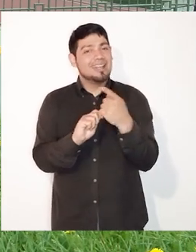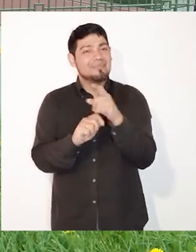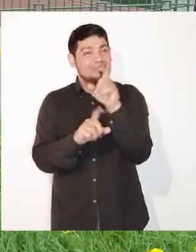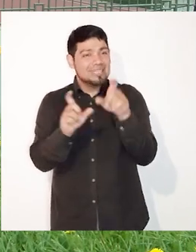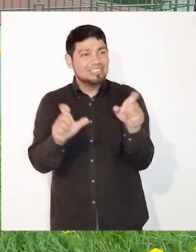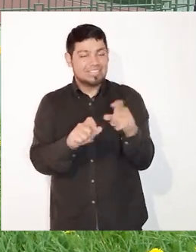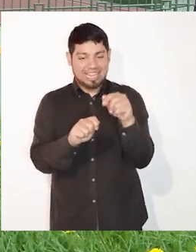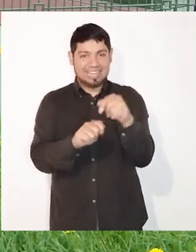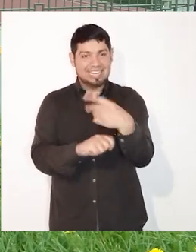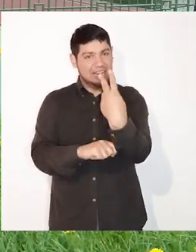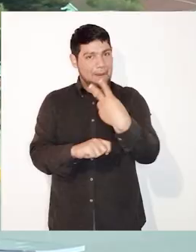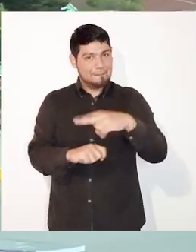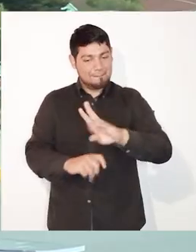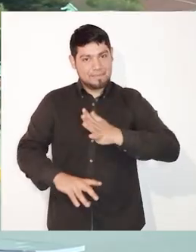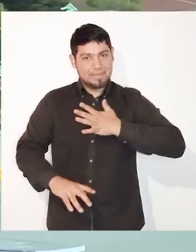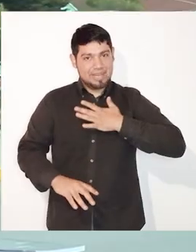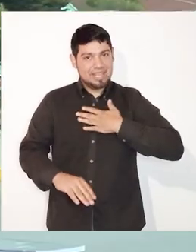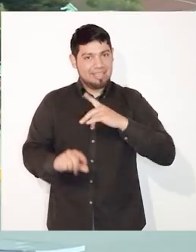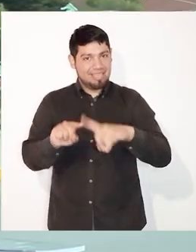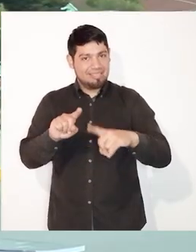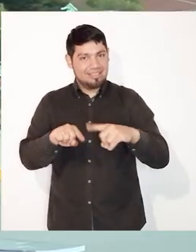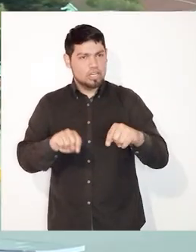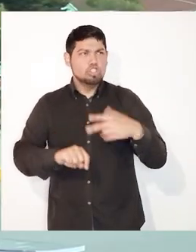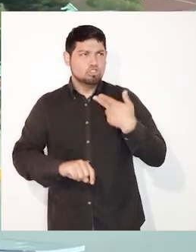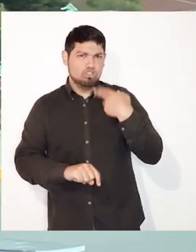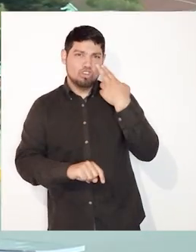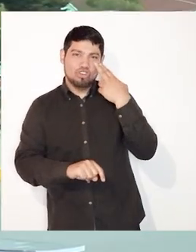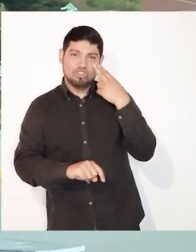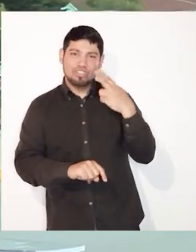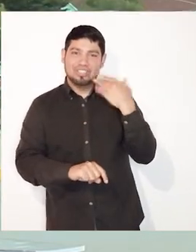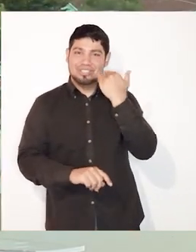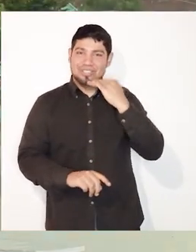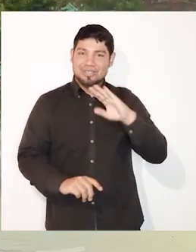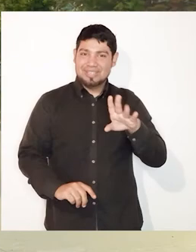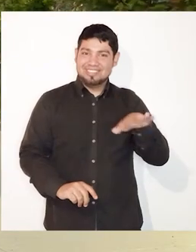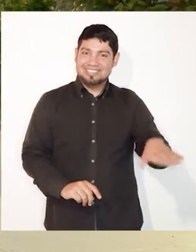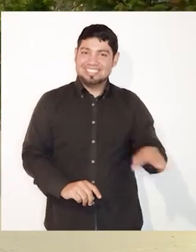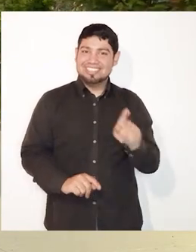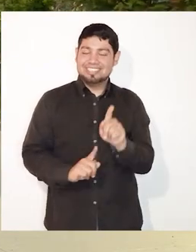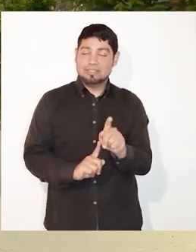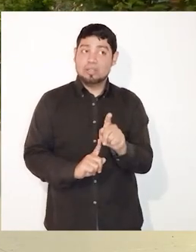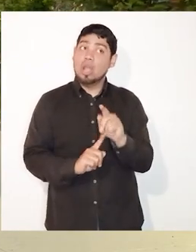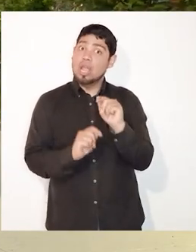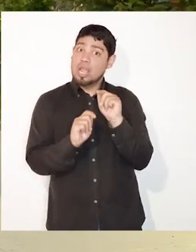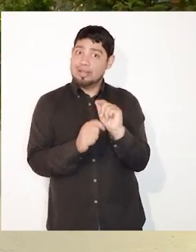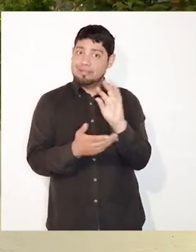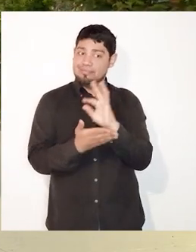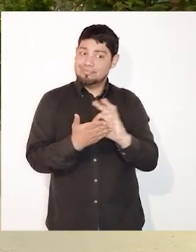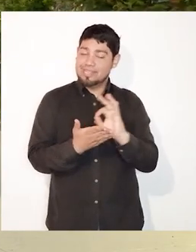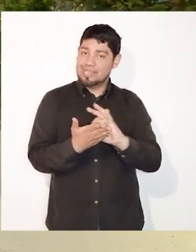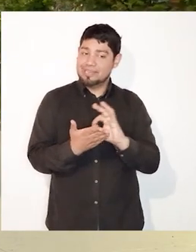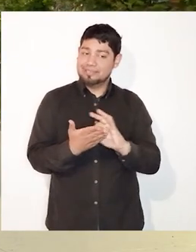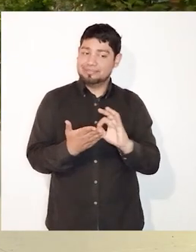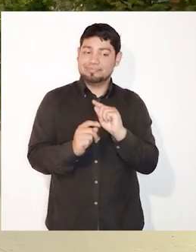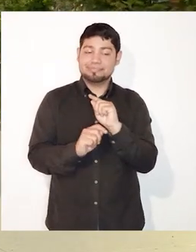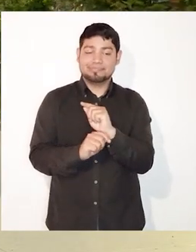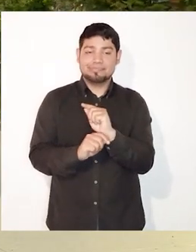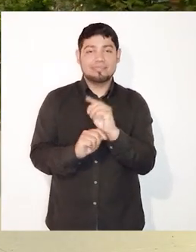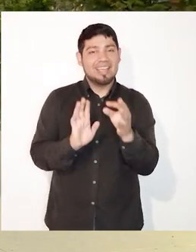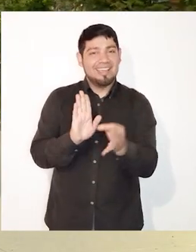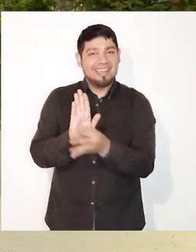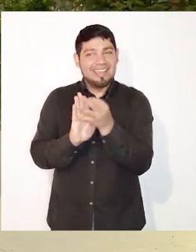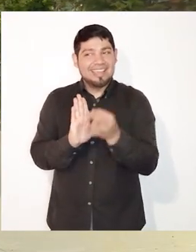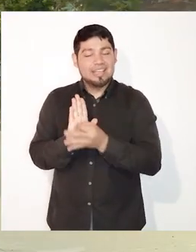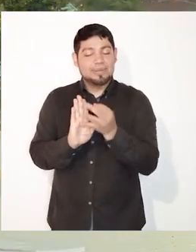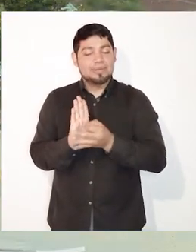cuentos y leyendas de mi tierra que conocí cuando niño. Este tipo de narraciones era muy